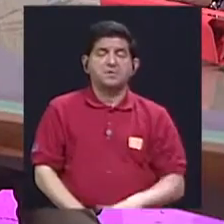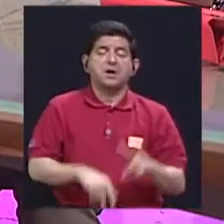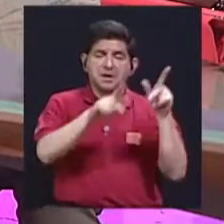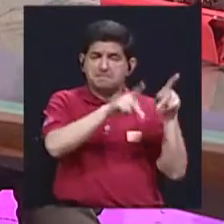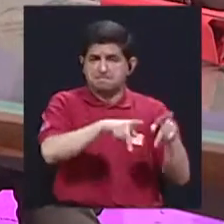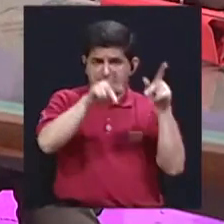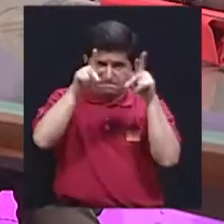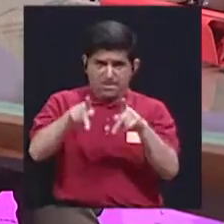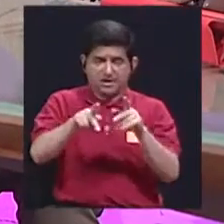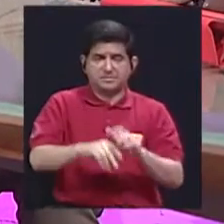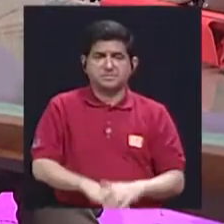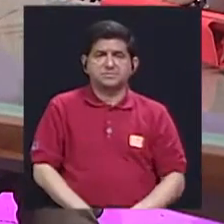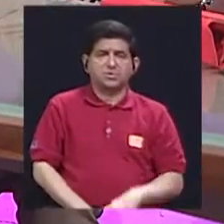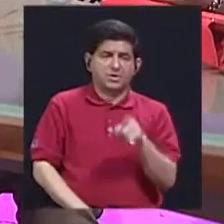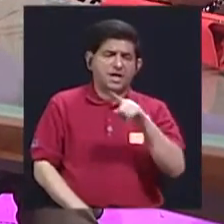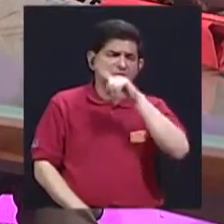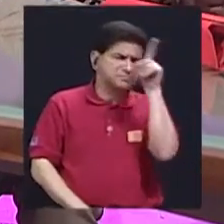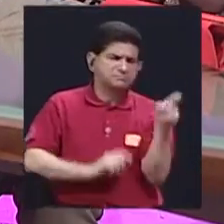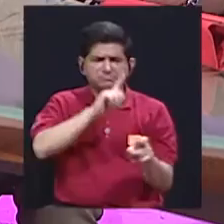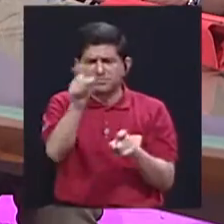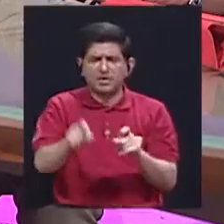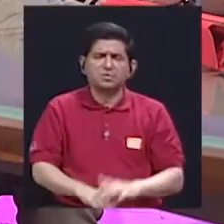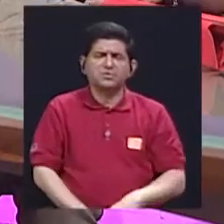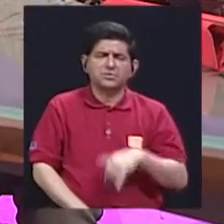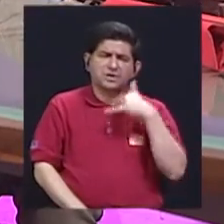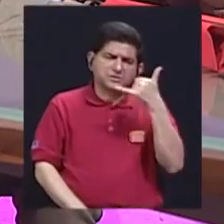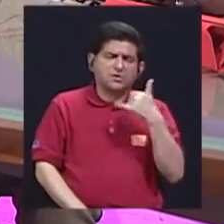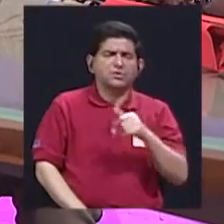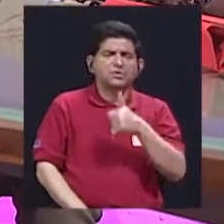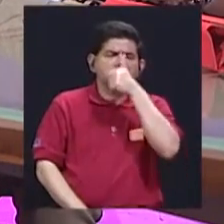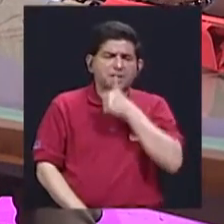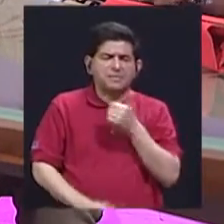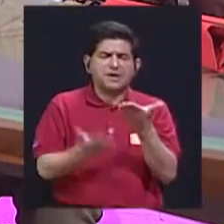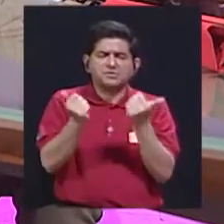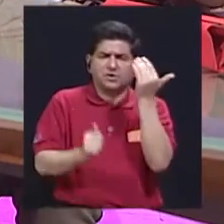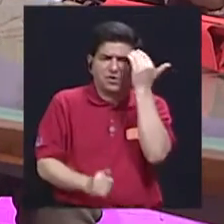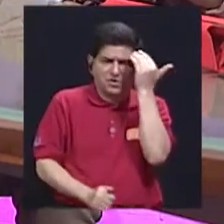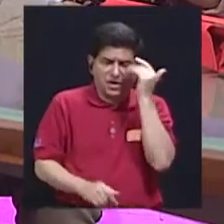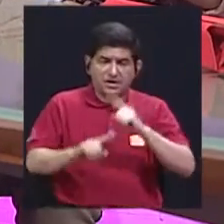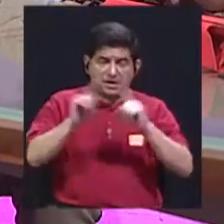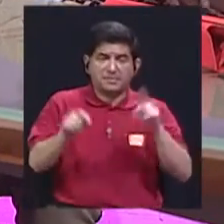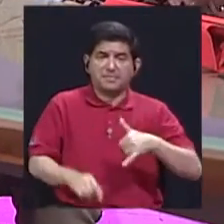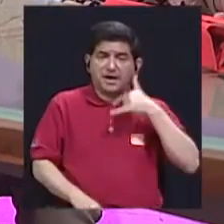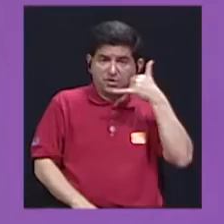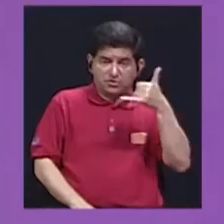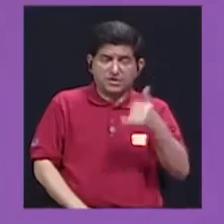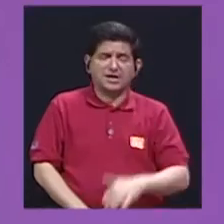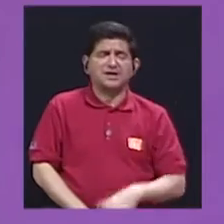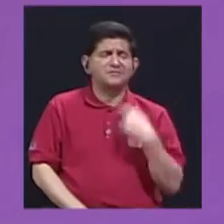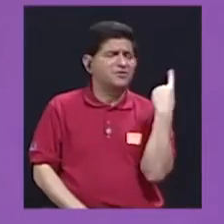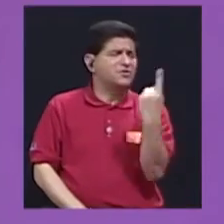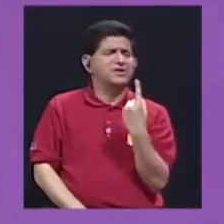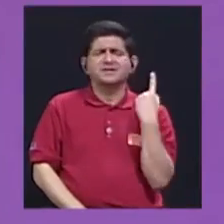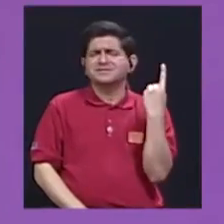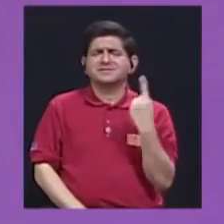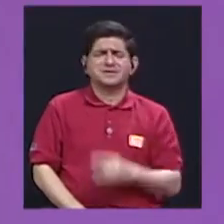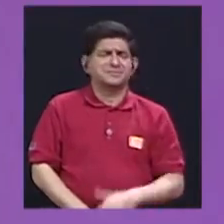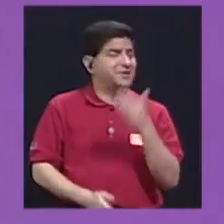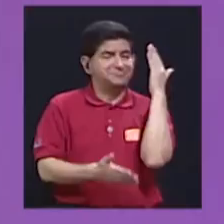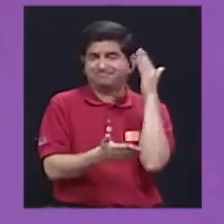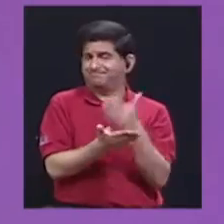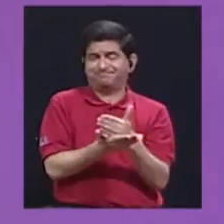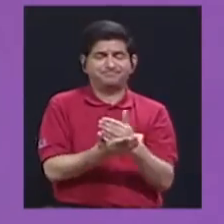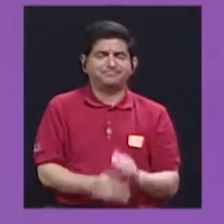pacientes nos hacen preguntas ya más privadas o algo que quieran conocer pero el teléfono es constantemente no para